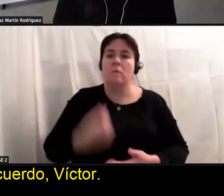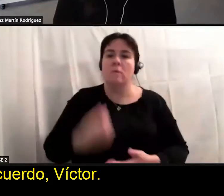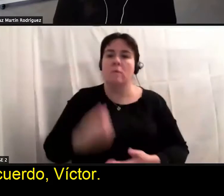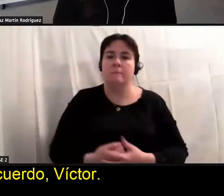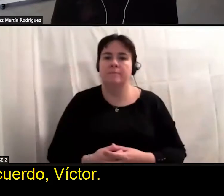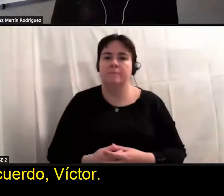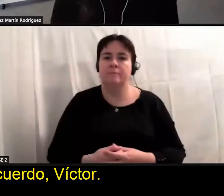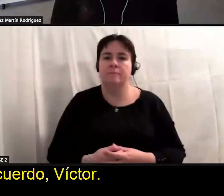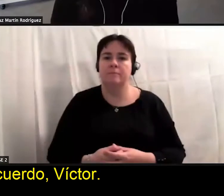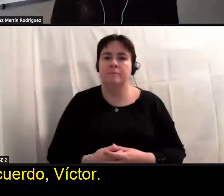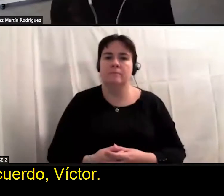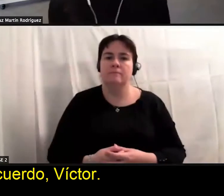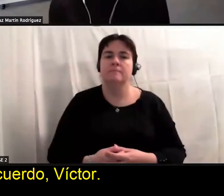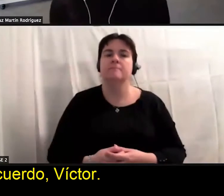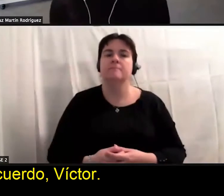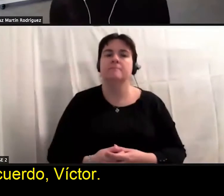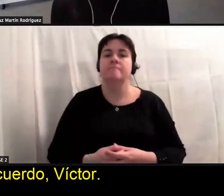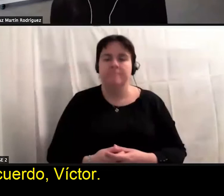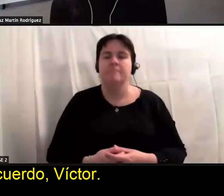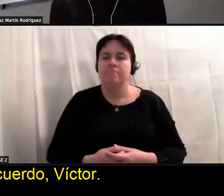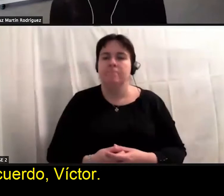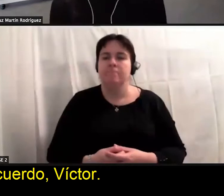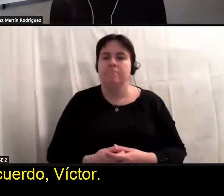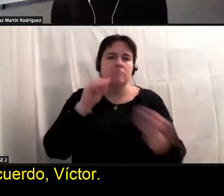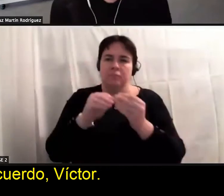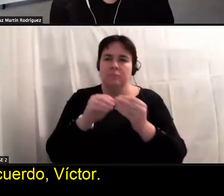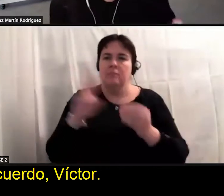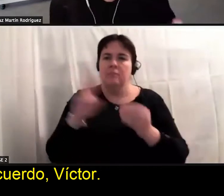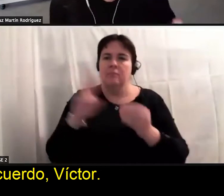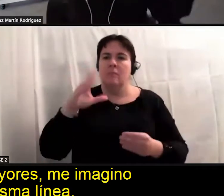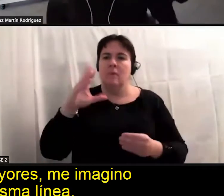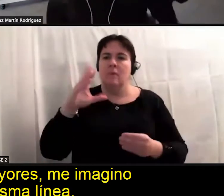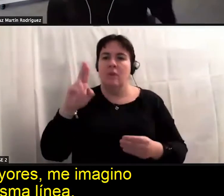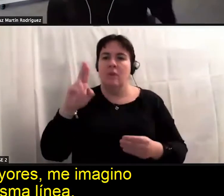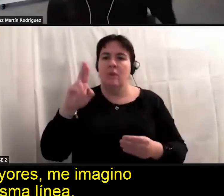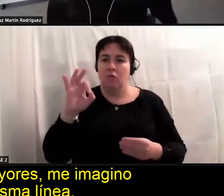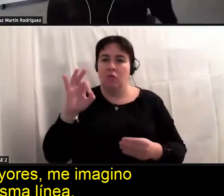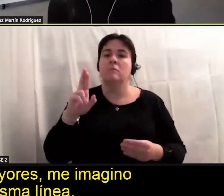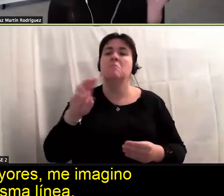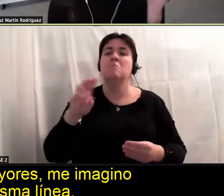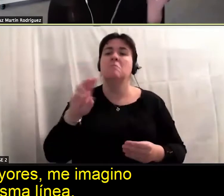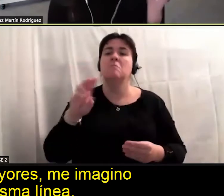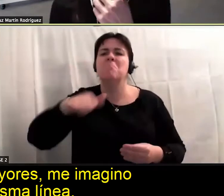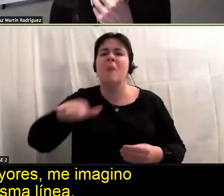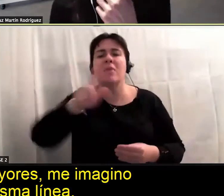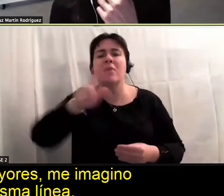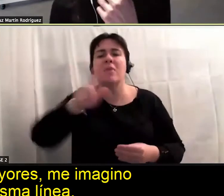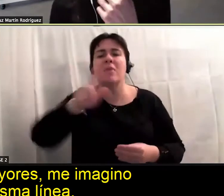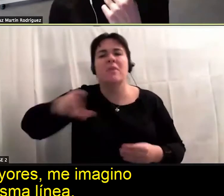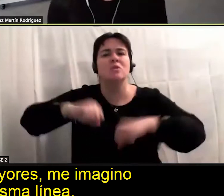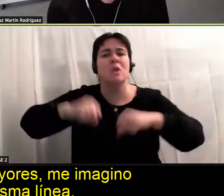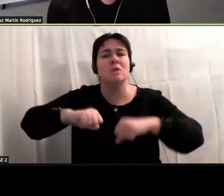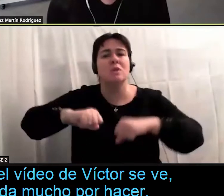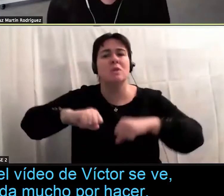Totalmente de acuerdo, Víctor. Paz, como te decía, las personas mayores, sí, bueno, van un poco, imagino que la misma línea, ¿no? Sí,